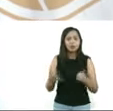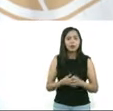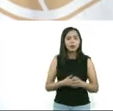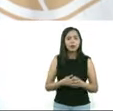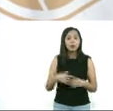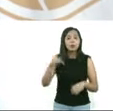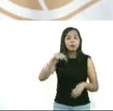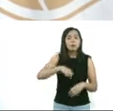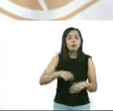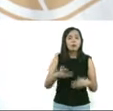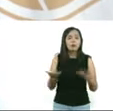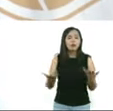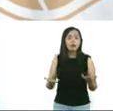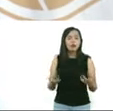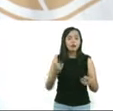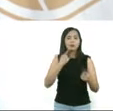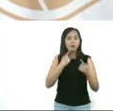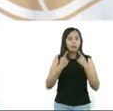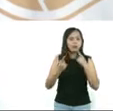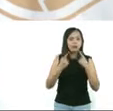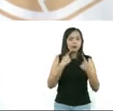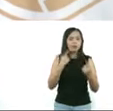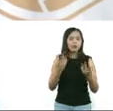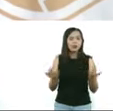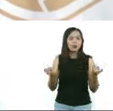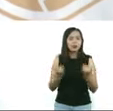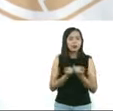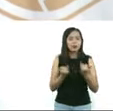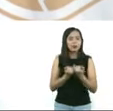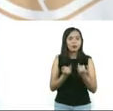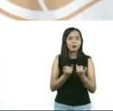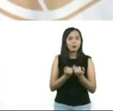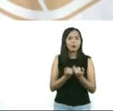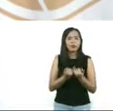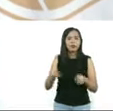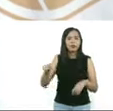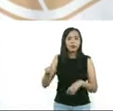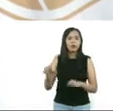están discutiendo justamente la presencia de las empresas públicas.